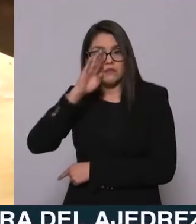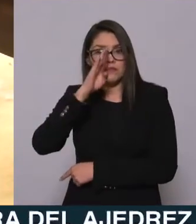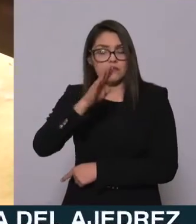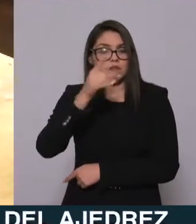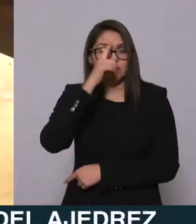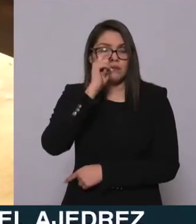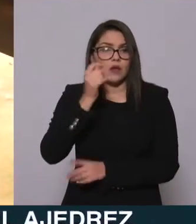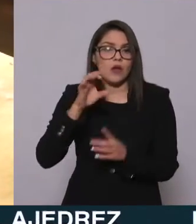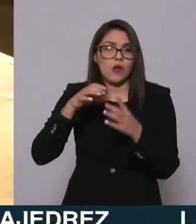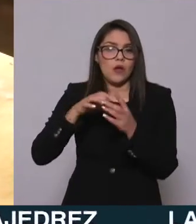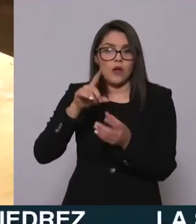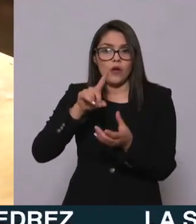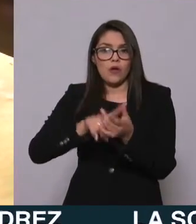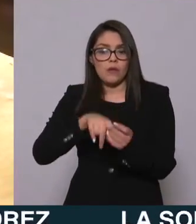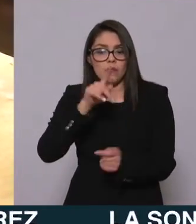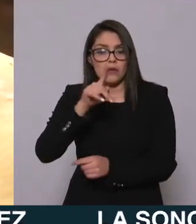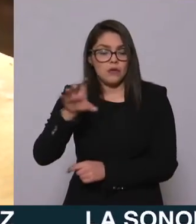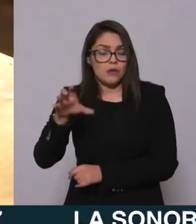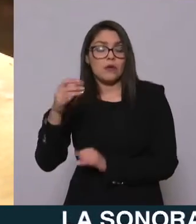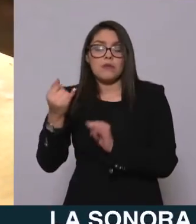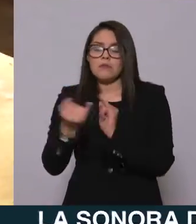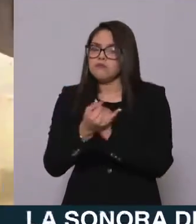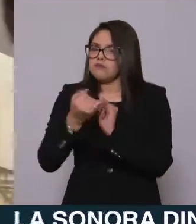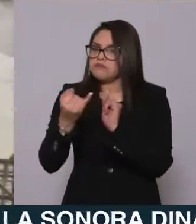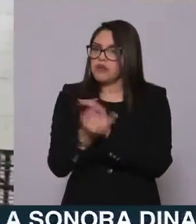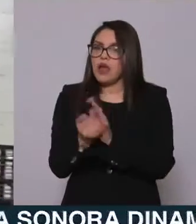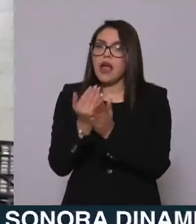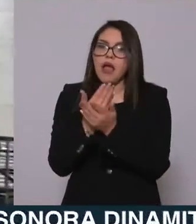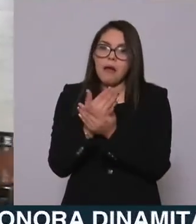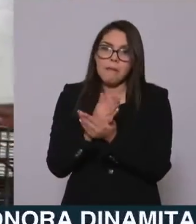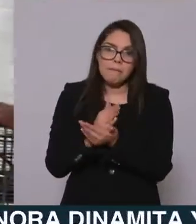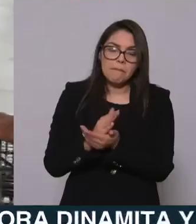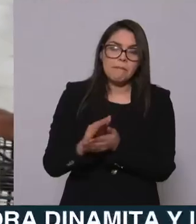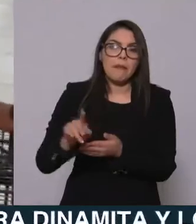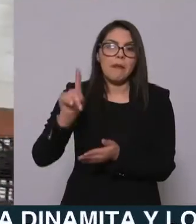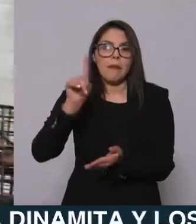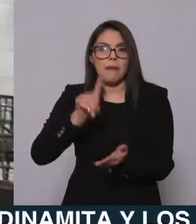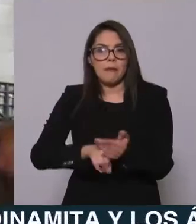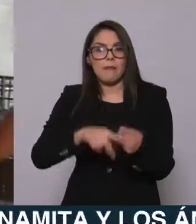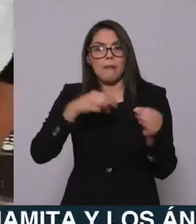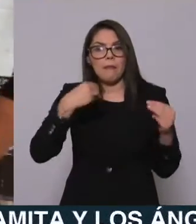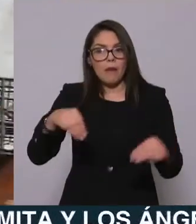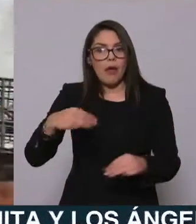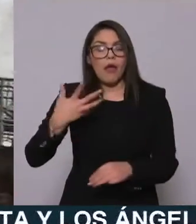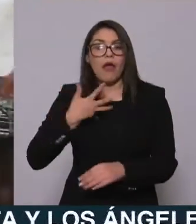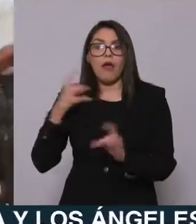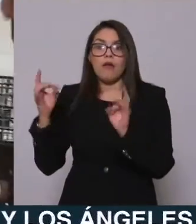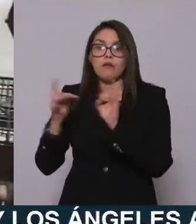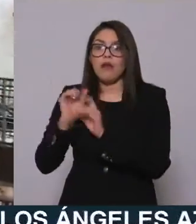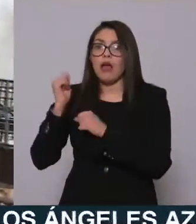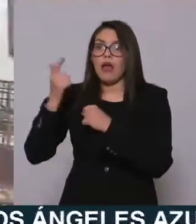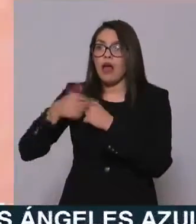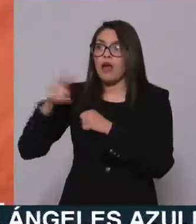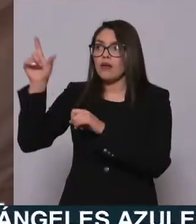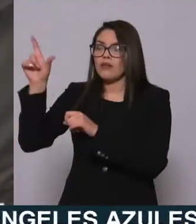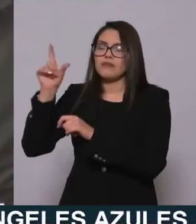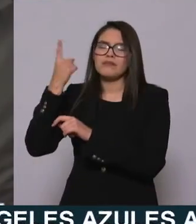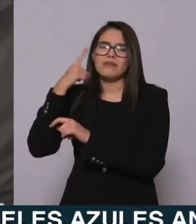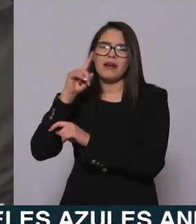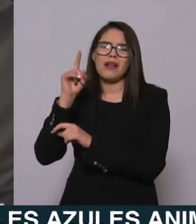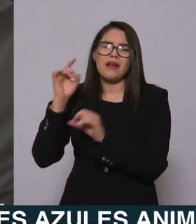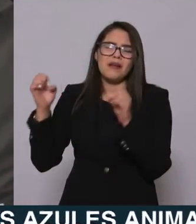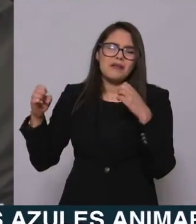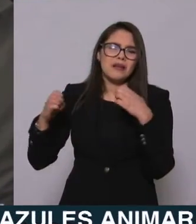comités internos de protección civil, además de que se equipe a los centros de abasto con botiquines y señalización adecuada. Con